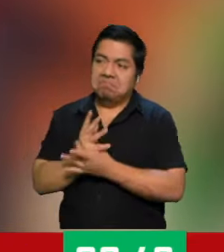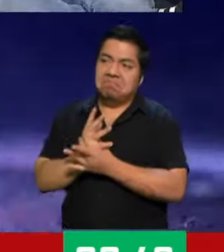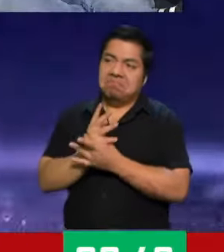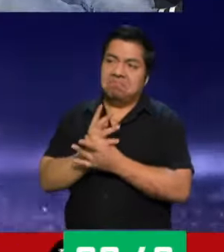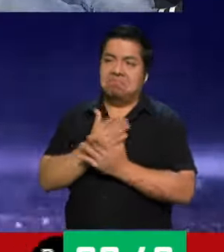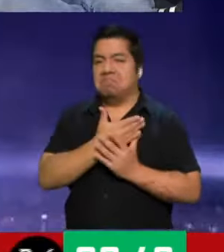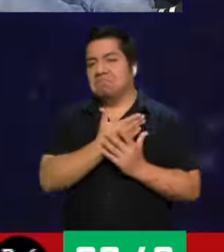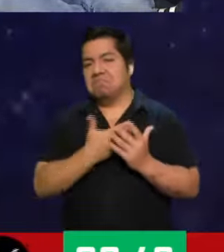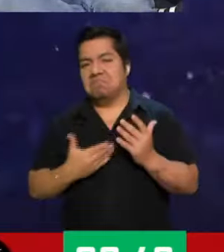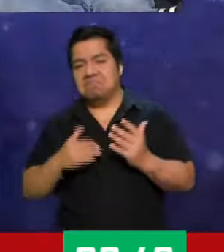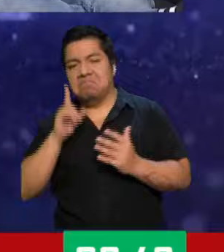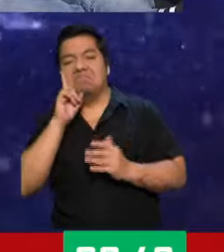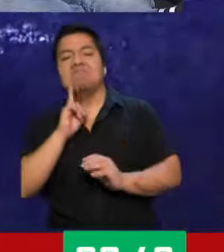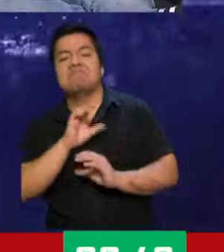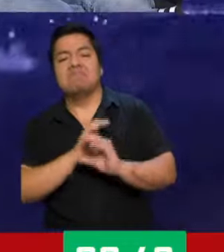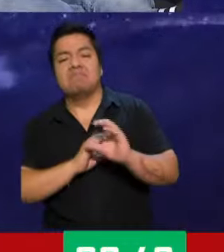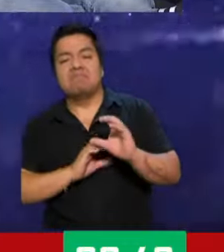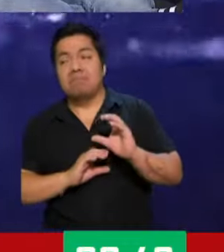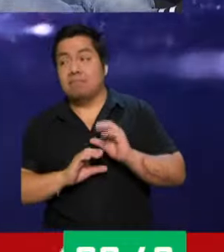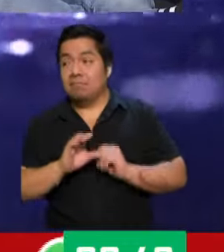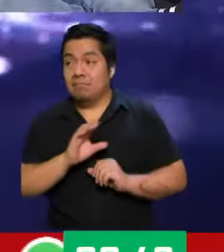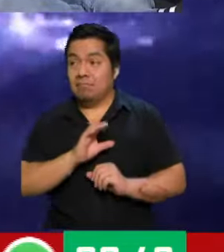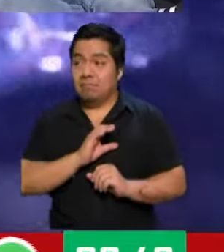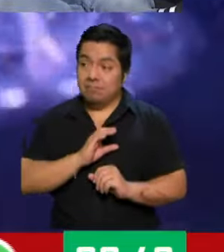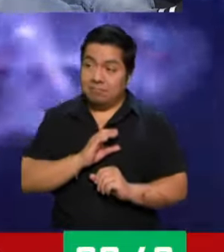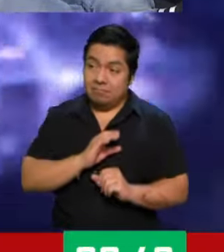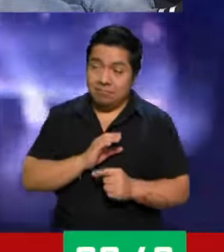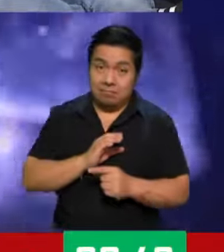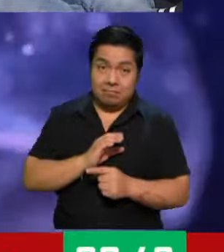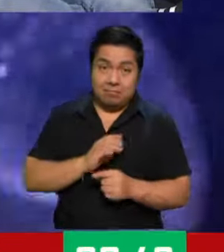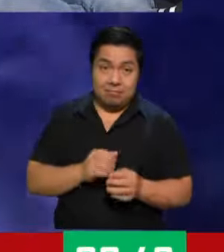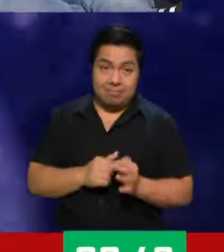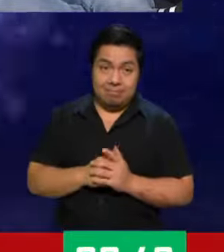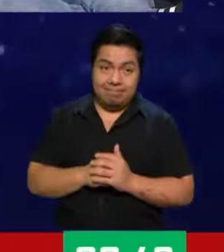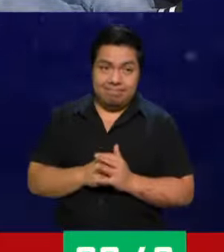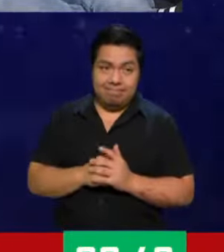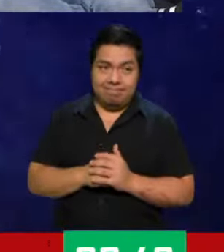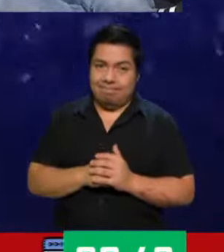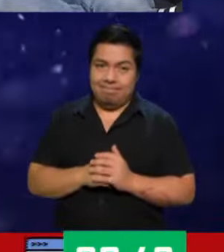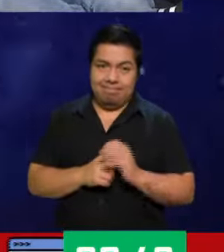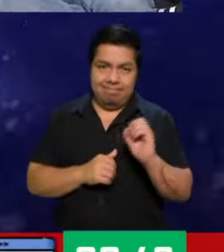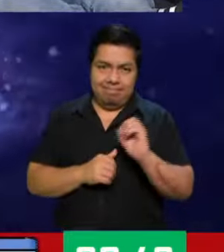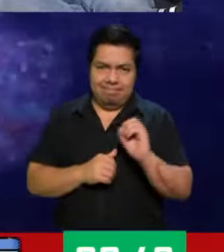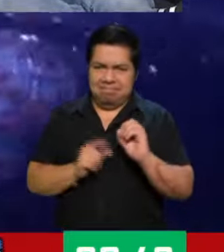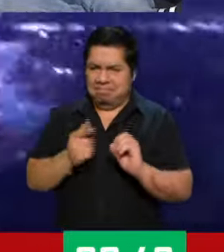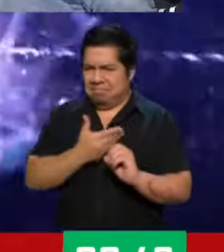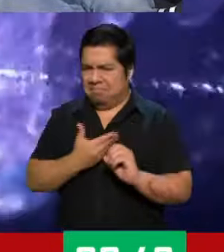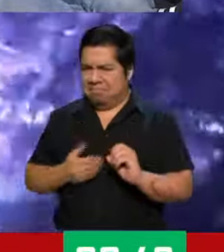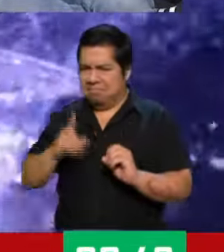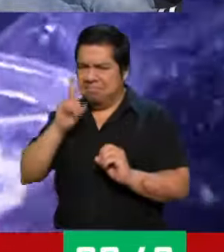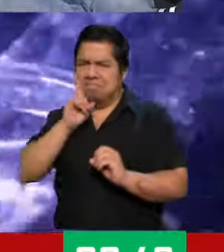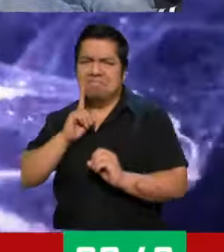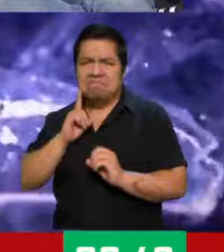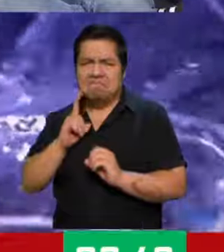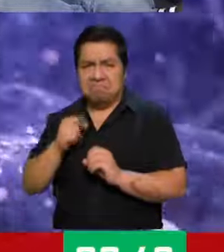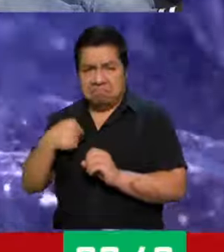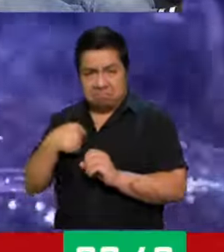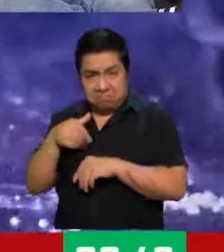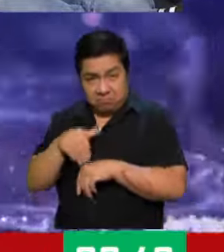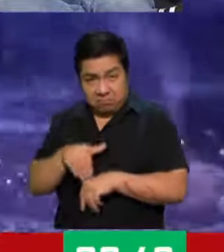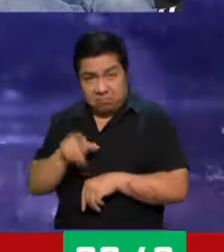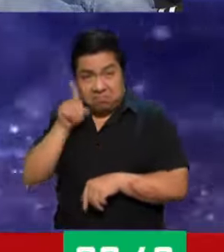presidenta. ¡Ándele! Hasta machín salió este mendigo. Yo no le hago caso a ninguna presidenta, a ninguna mujer, yo no le